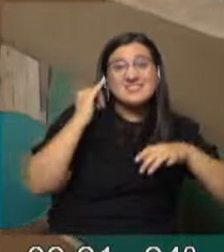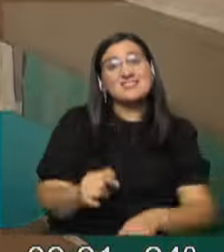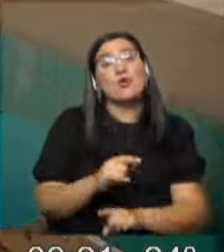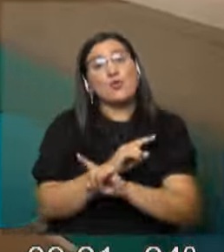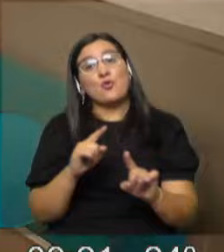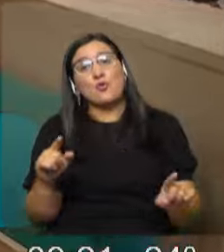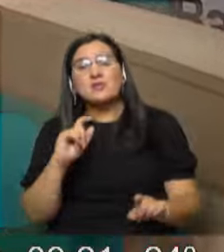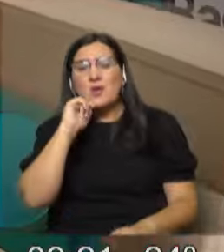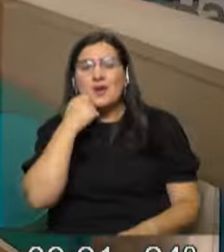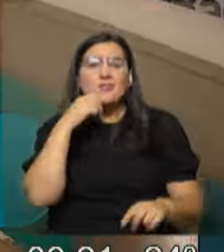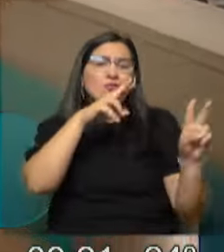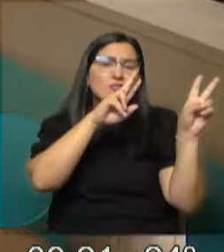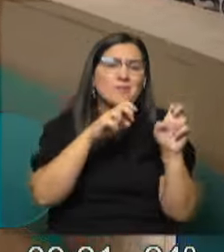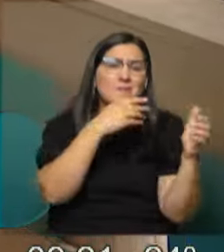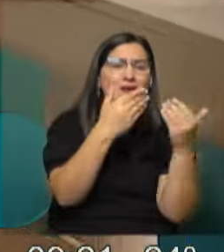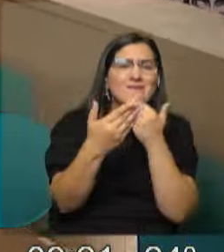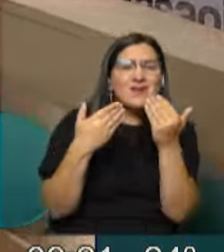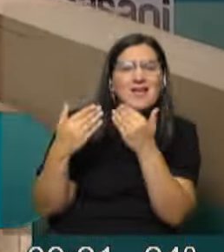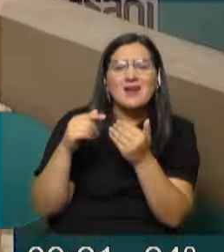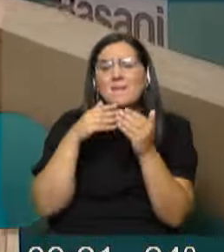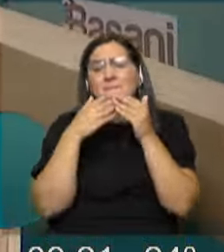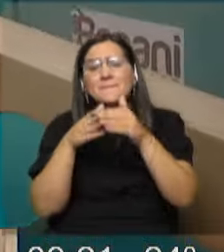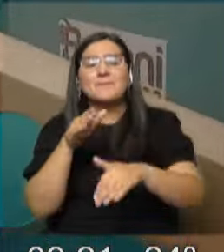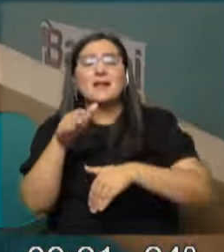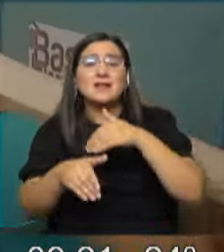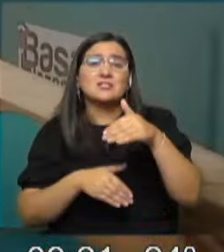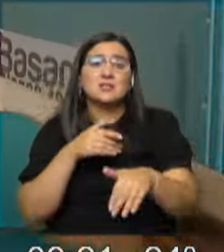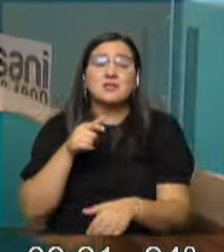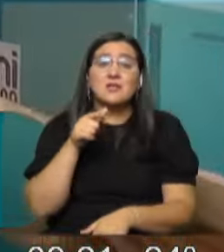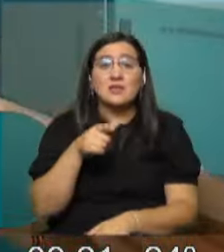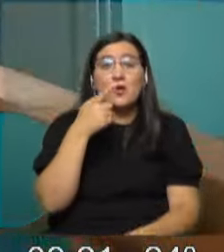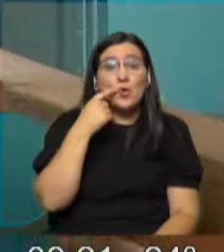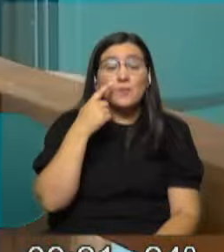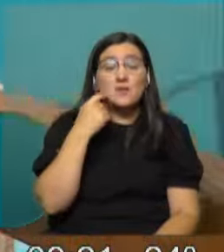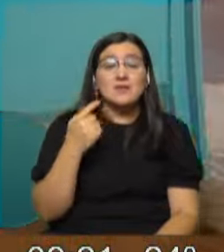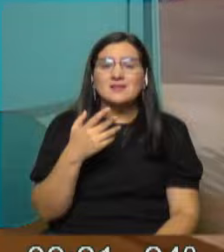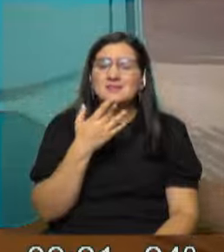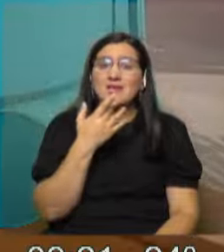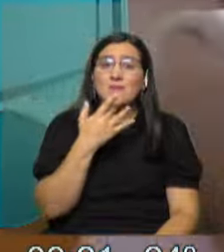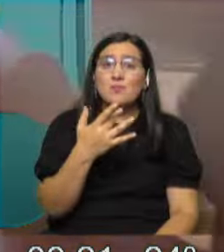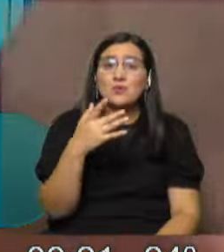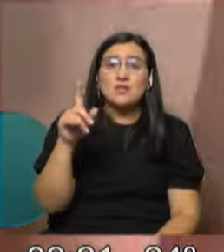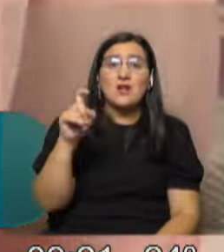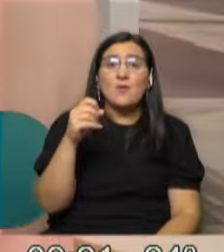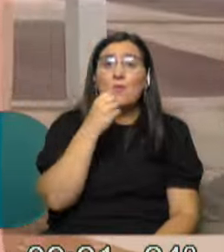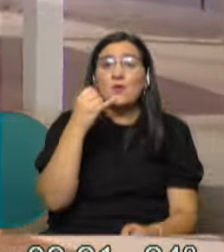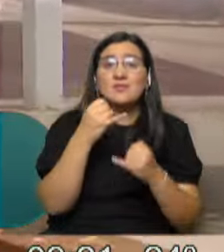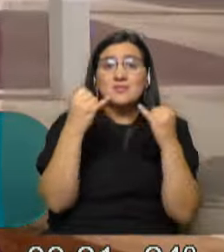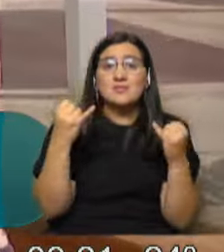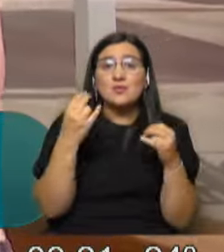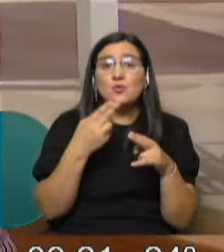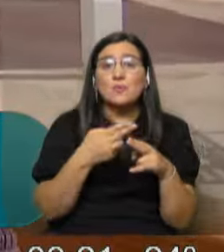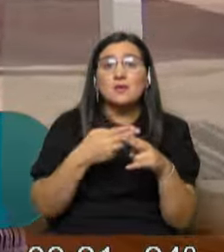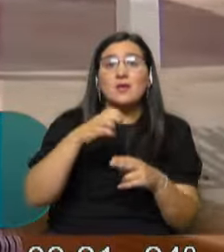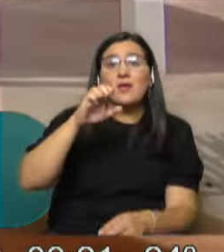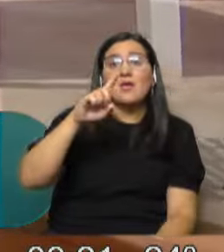en la playa, para dirimir bajo este sol hermoso. Y acá tenemos al caballero que sale, bueno, hermosa el agua, vecino. Buen día, ¿cómo es su nombre? Buen día, mira,